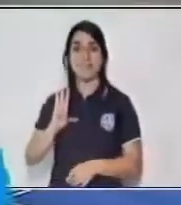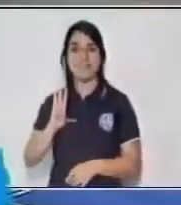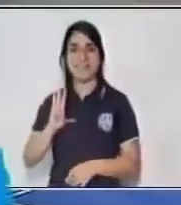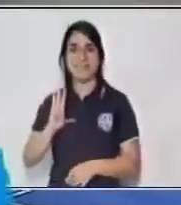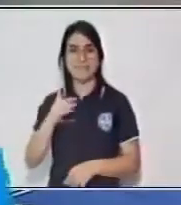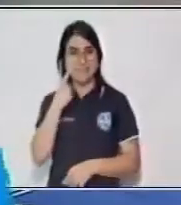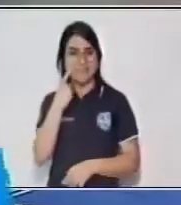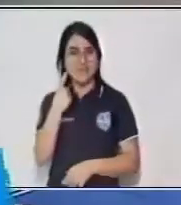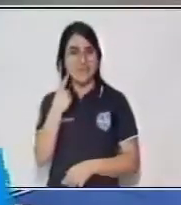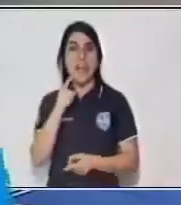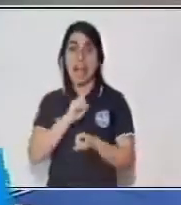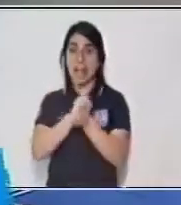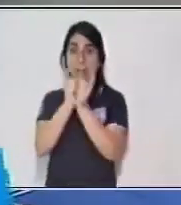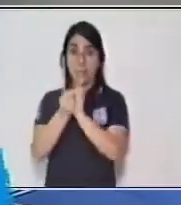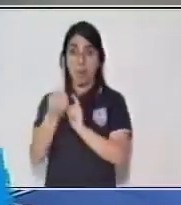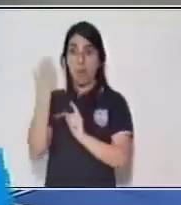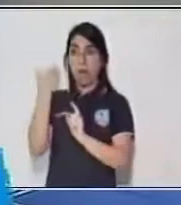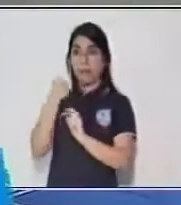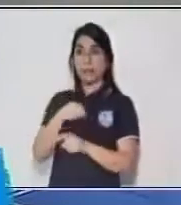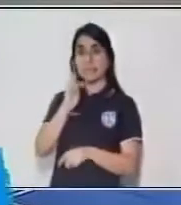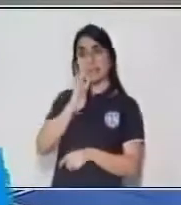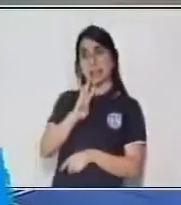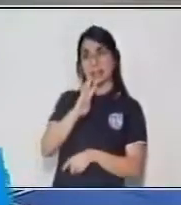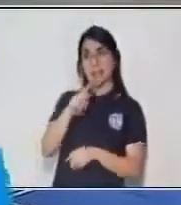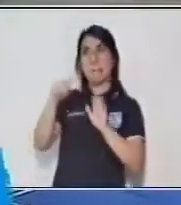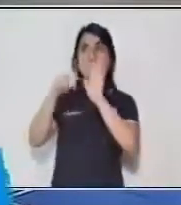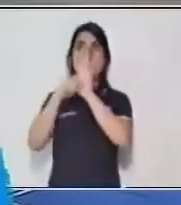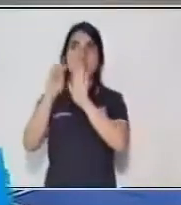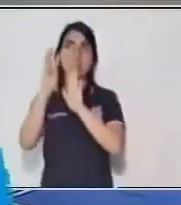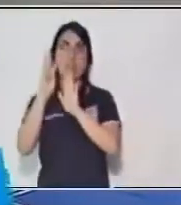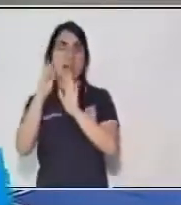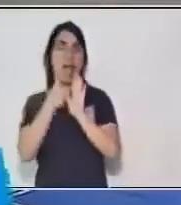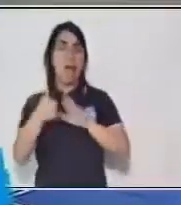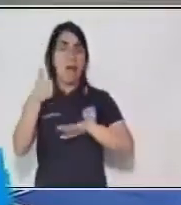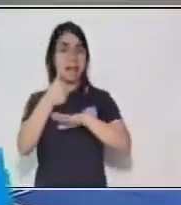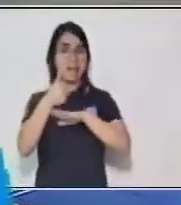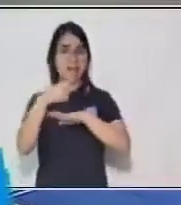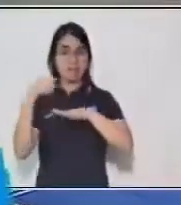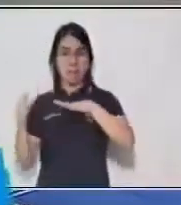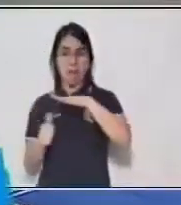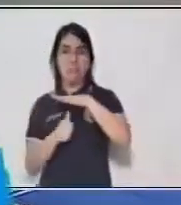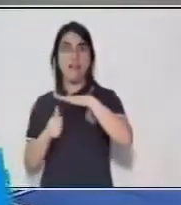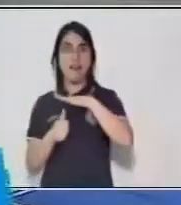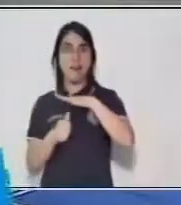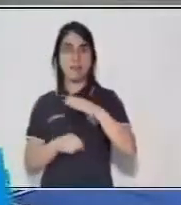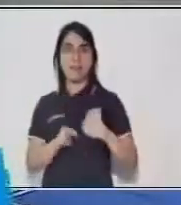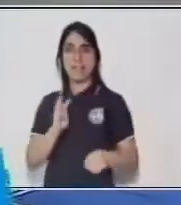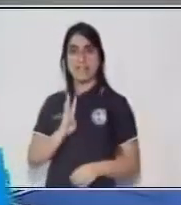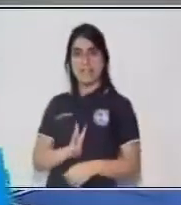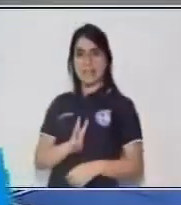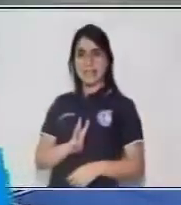¿Cuántas veces se debe de multiplicar por sí mismo la base? Entonces, vamos a desarrollar